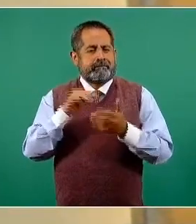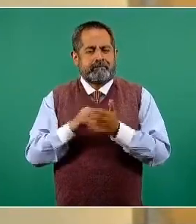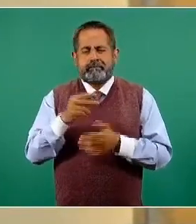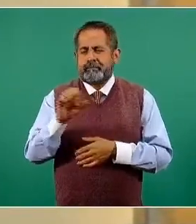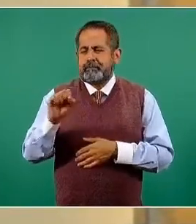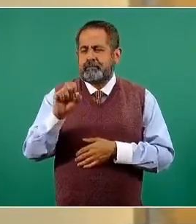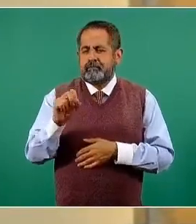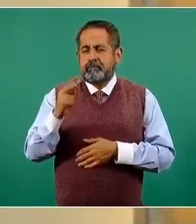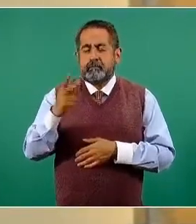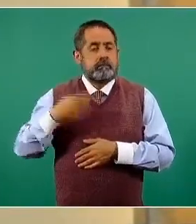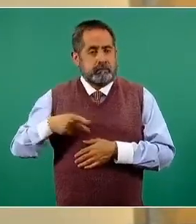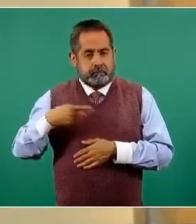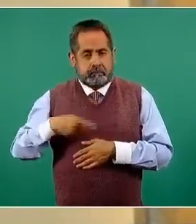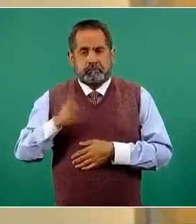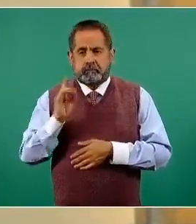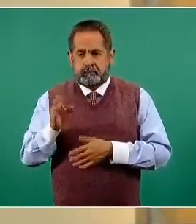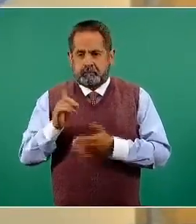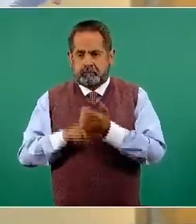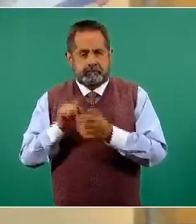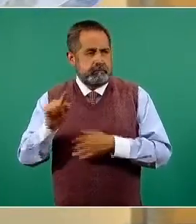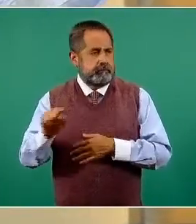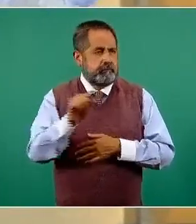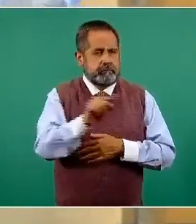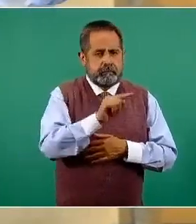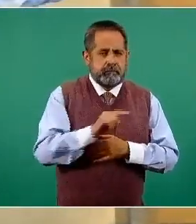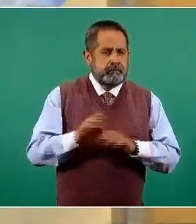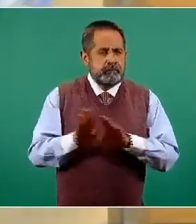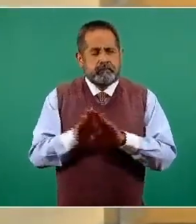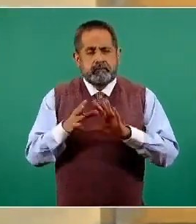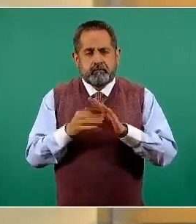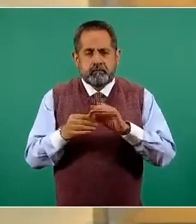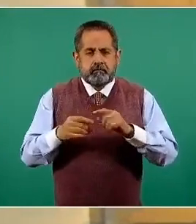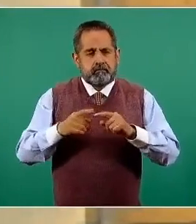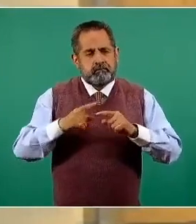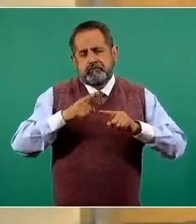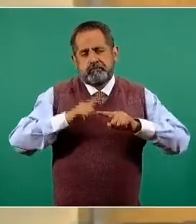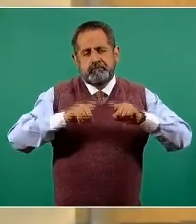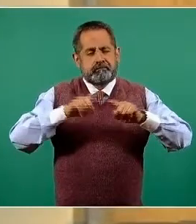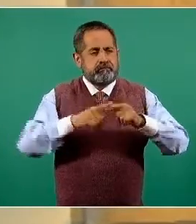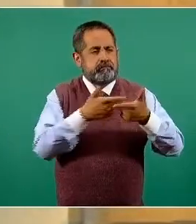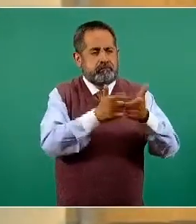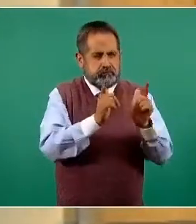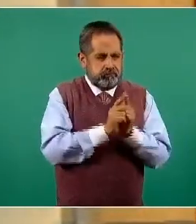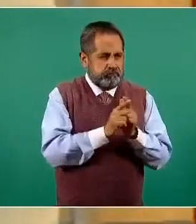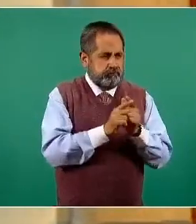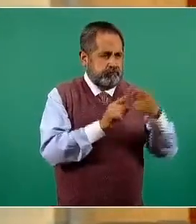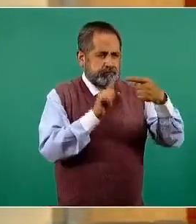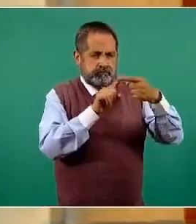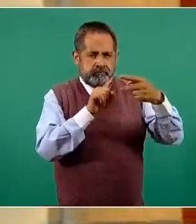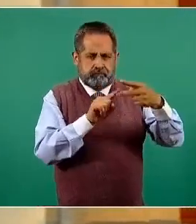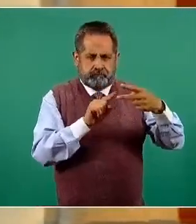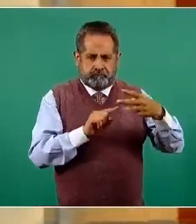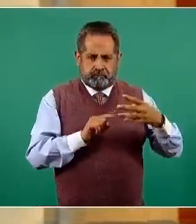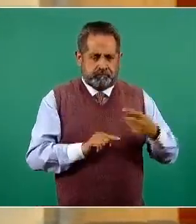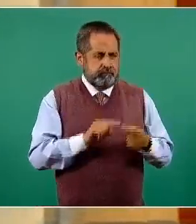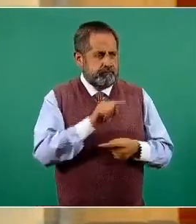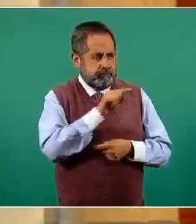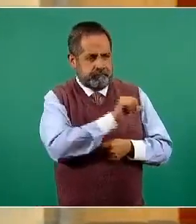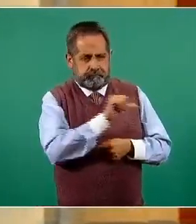673.682 personas que se dividen en los diferentes grupos poblacionales a los que se